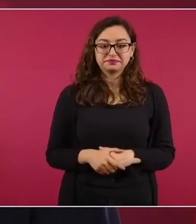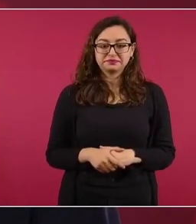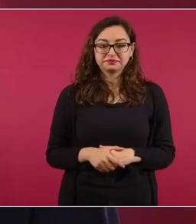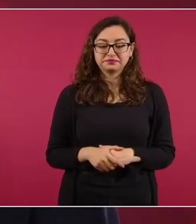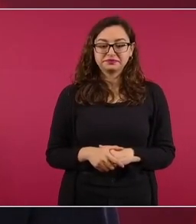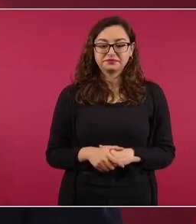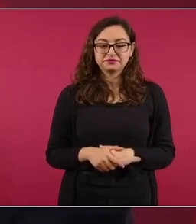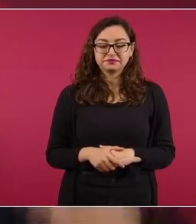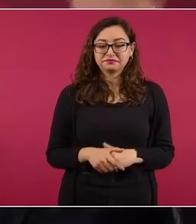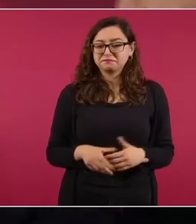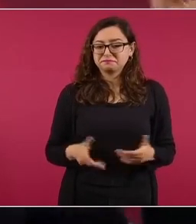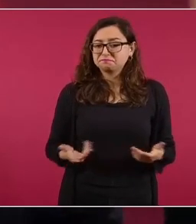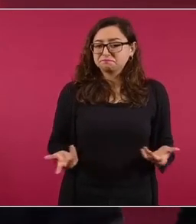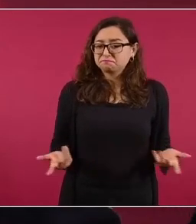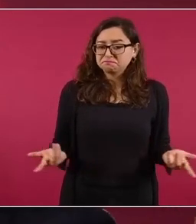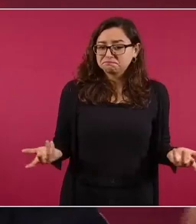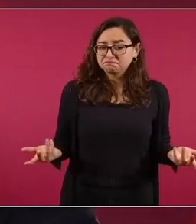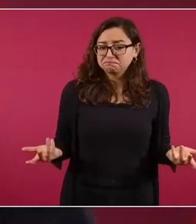Entonces,